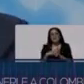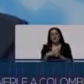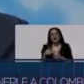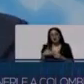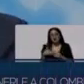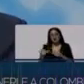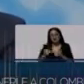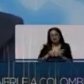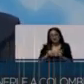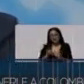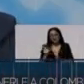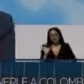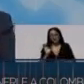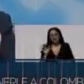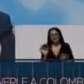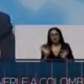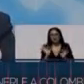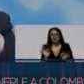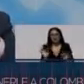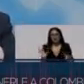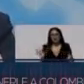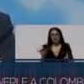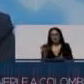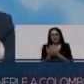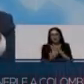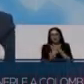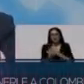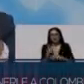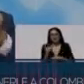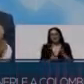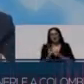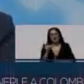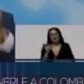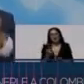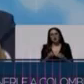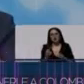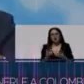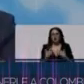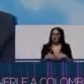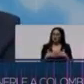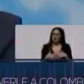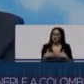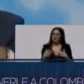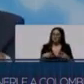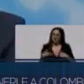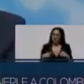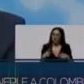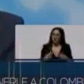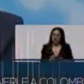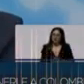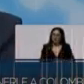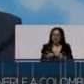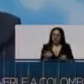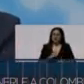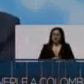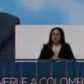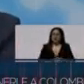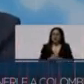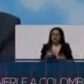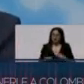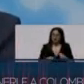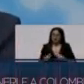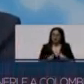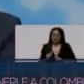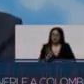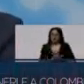eso está cambiando. Los rusos protestan, muchos protestan de una manera singular, saliendo de Rusia.